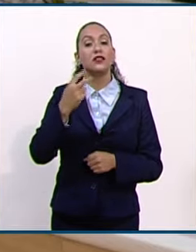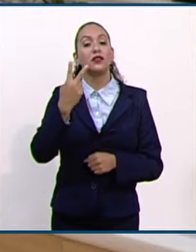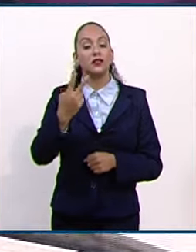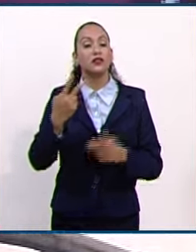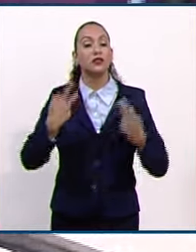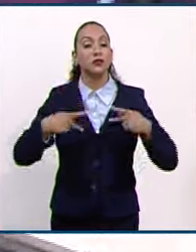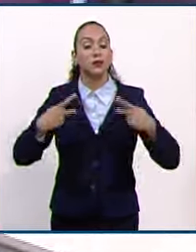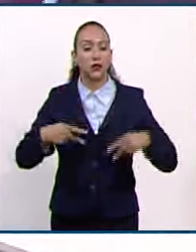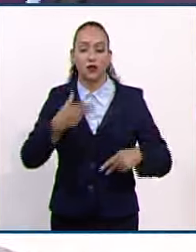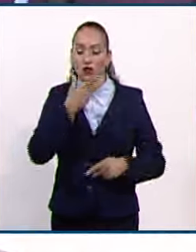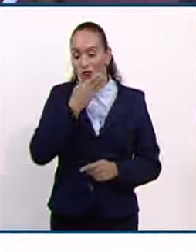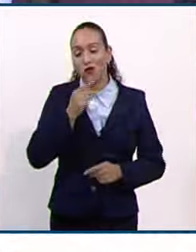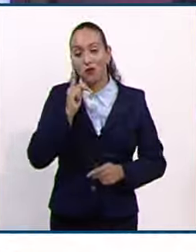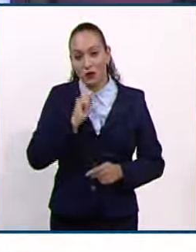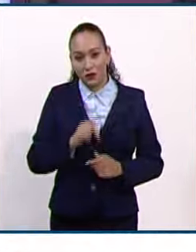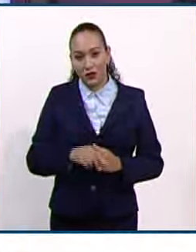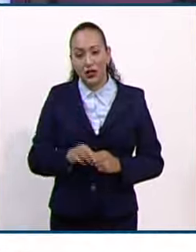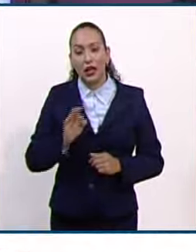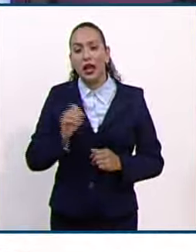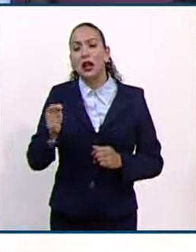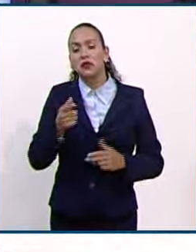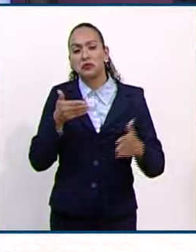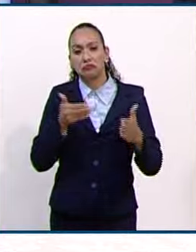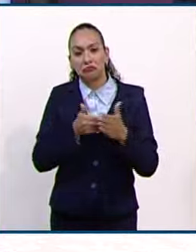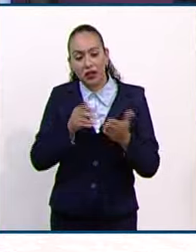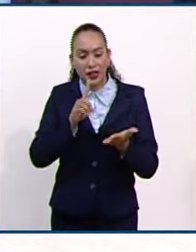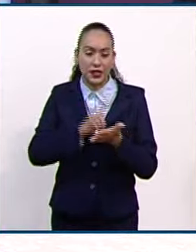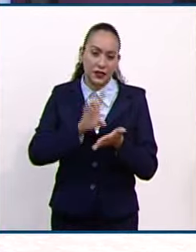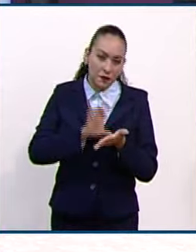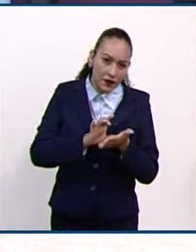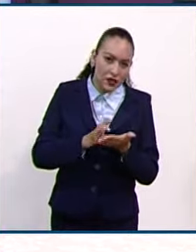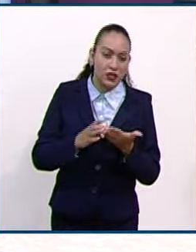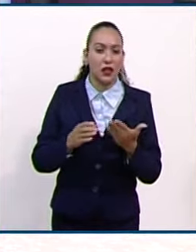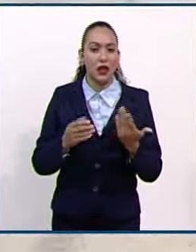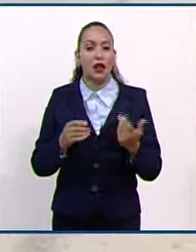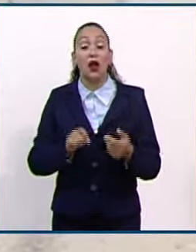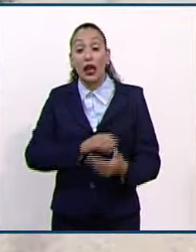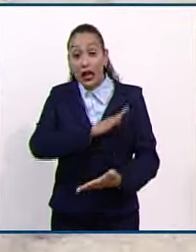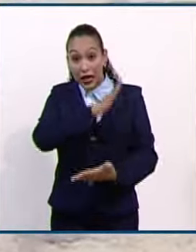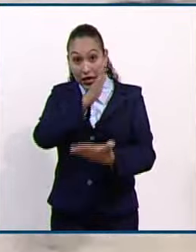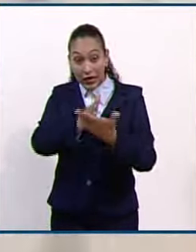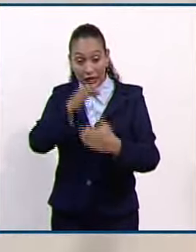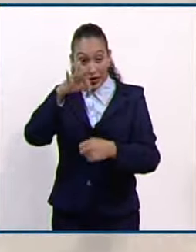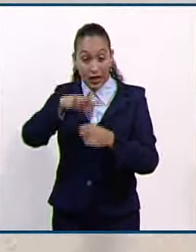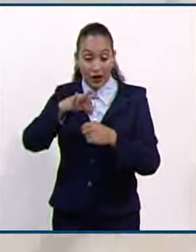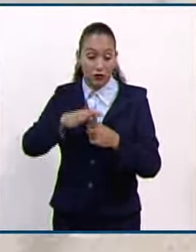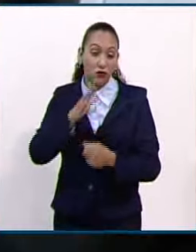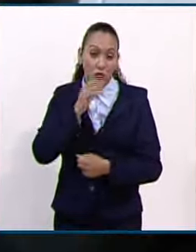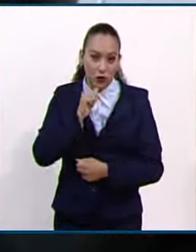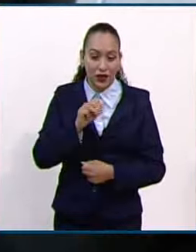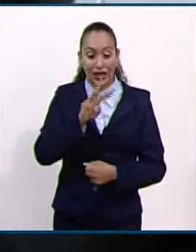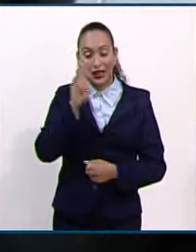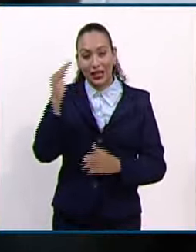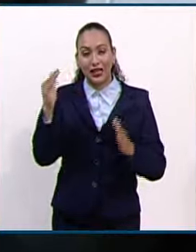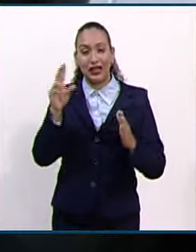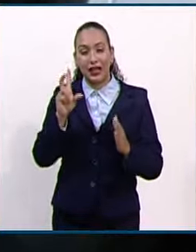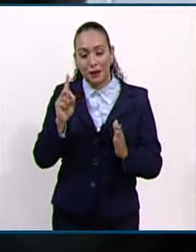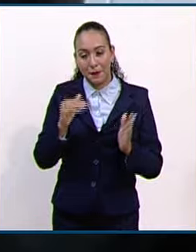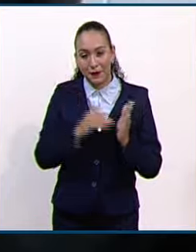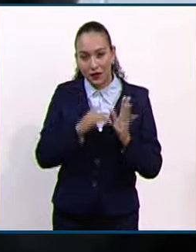y ciudadanos que por alguna limitación física o incapacidad no pueden acudir a las casillas y de